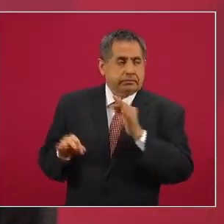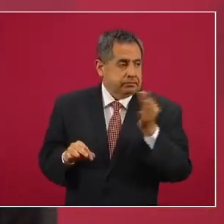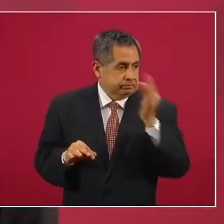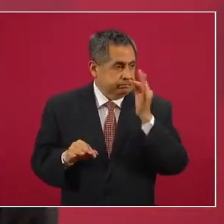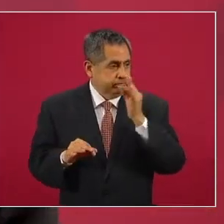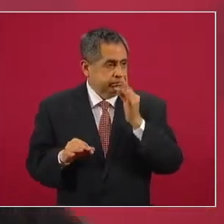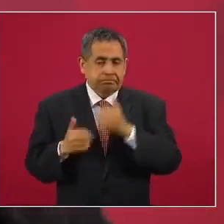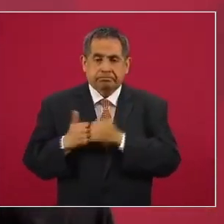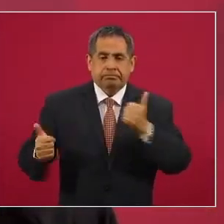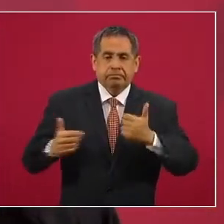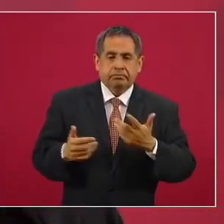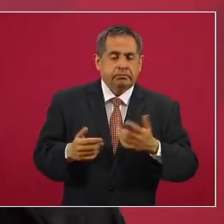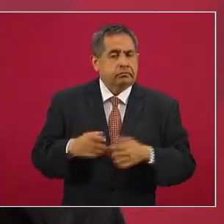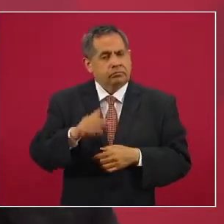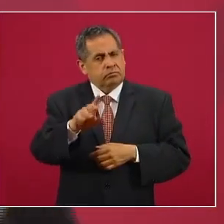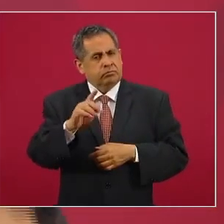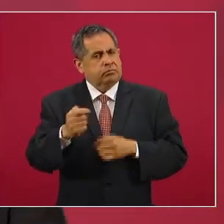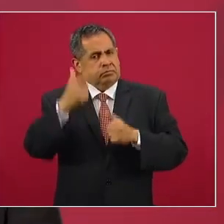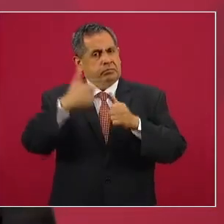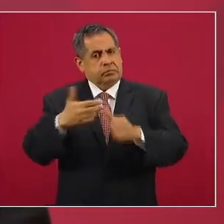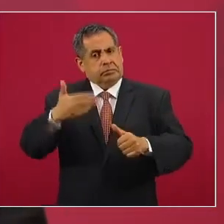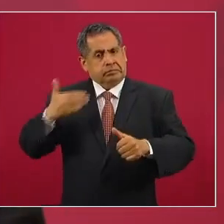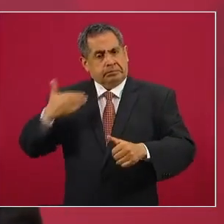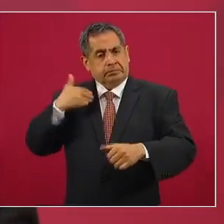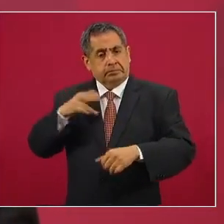Zapata lo reconocía,